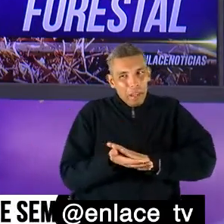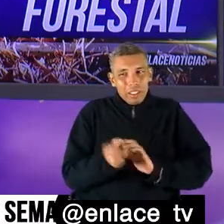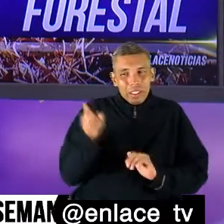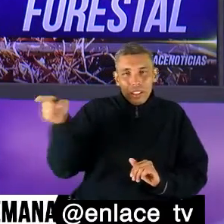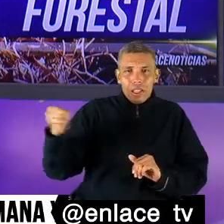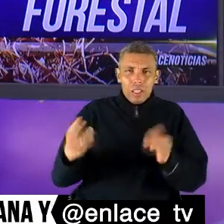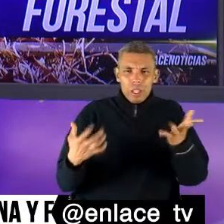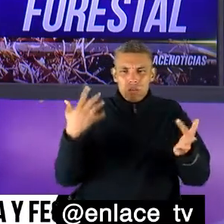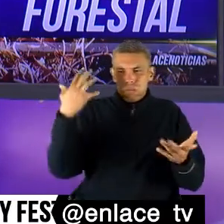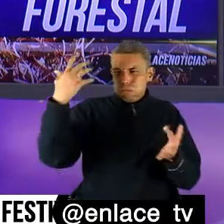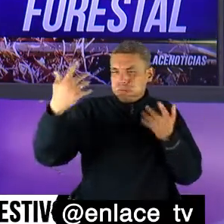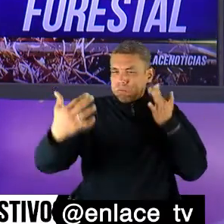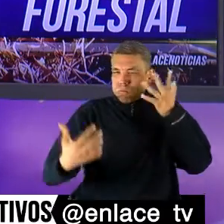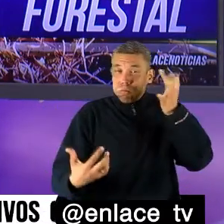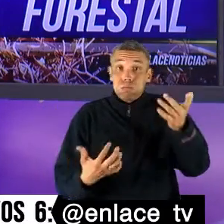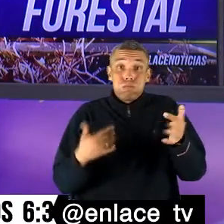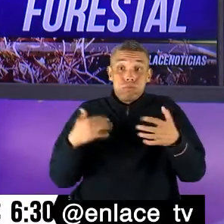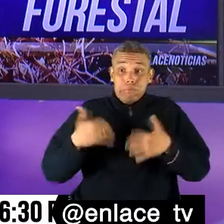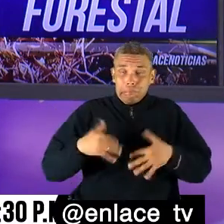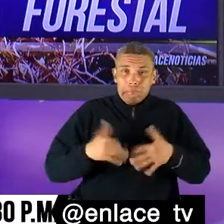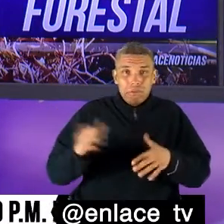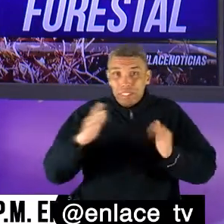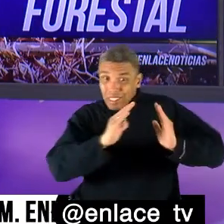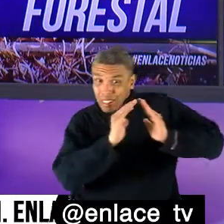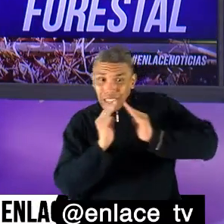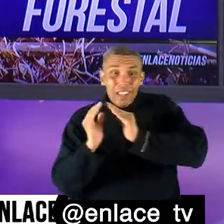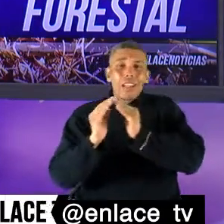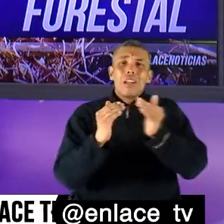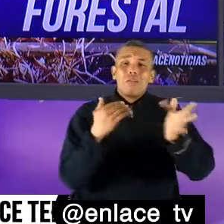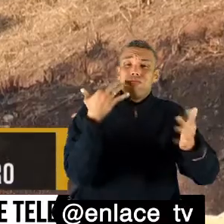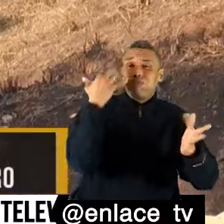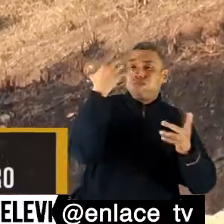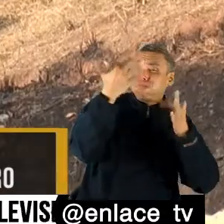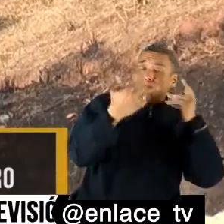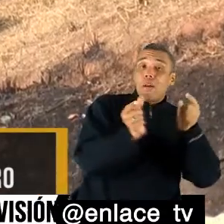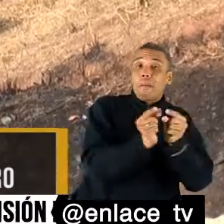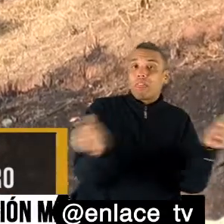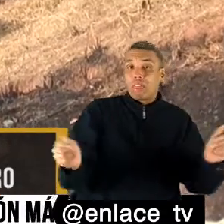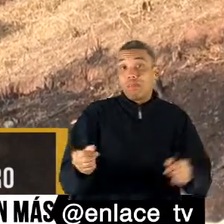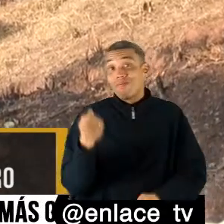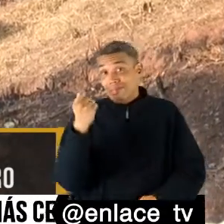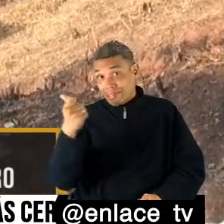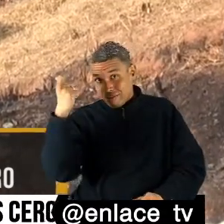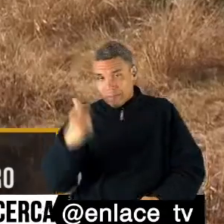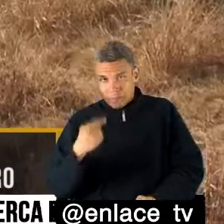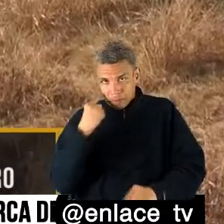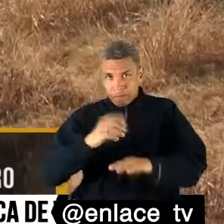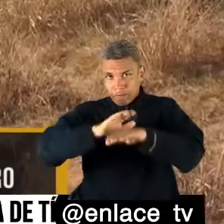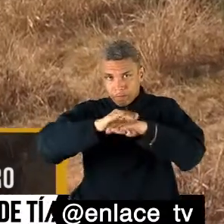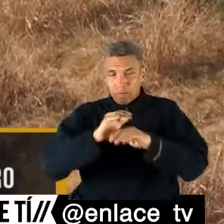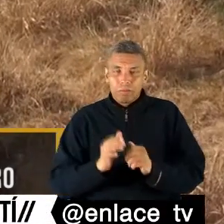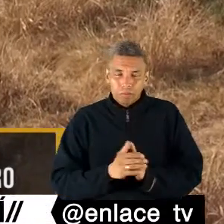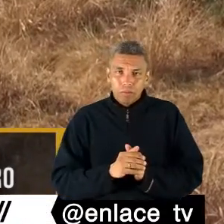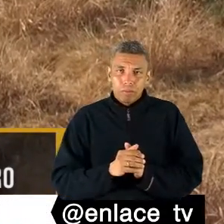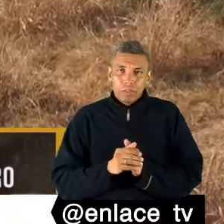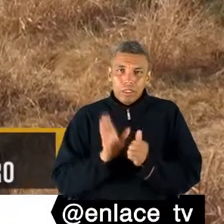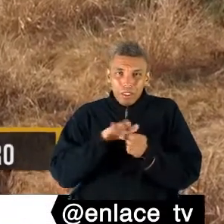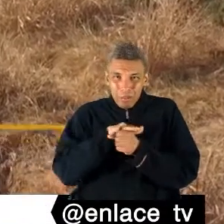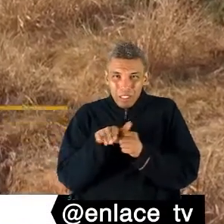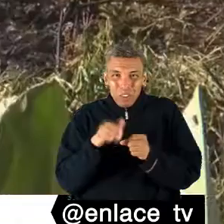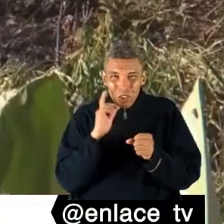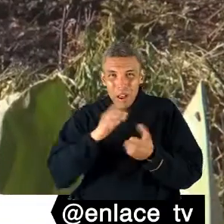viviendas de la invasión conocida como El Salvador. Hacia las 2 de la tarde este lunes se registró un incendio en la invasión El Salvador, sector de La